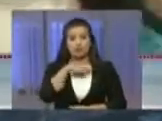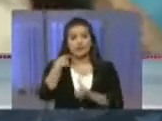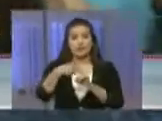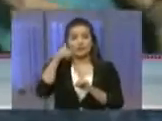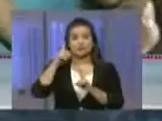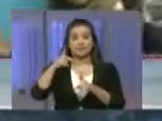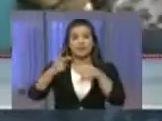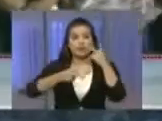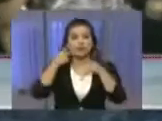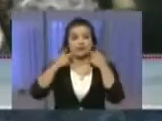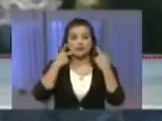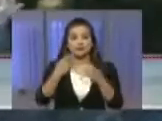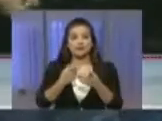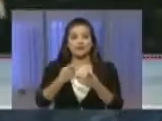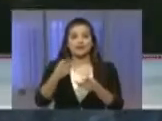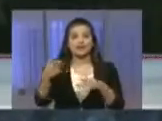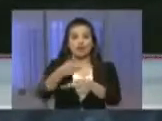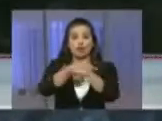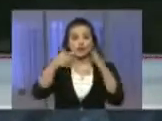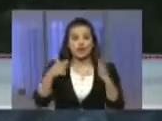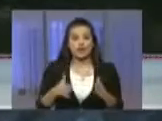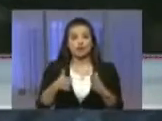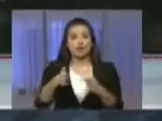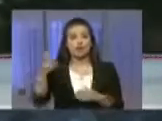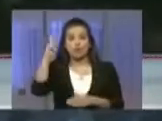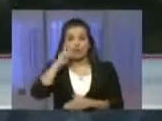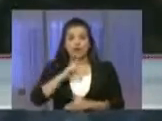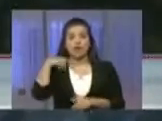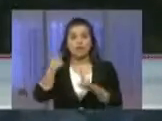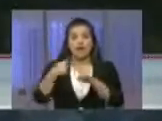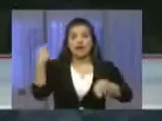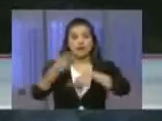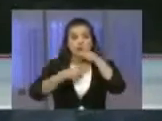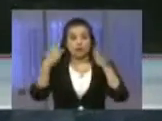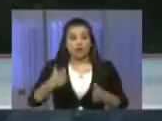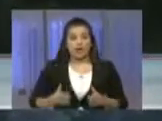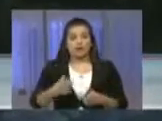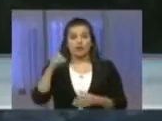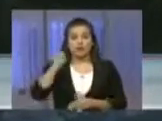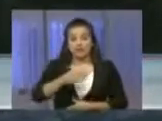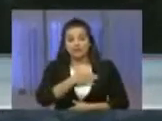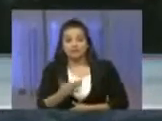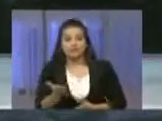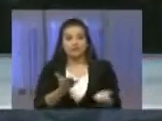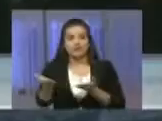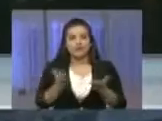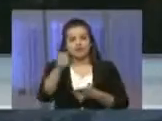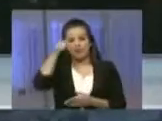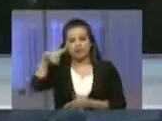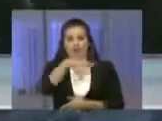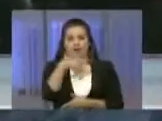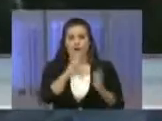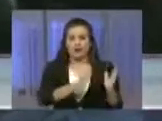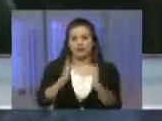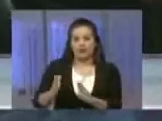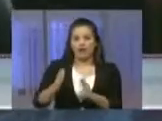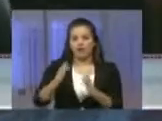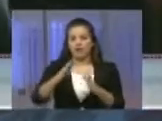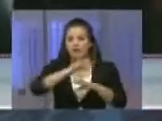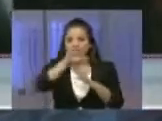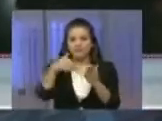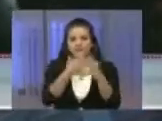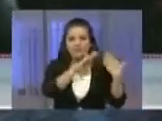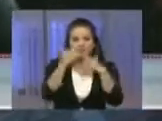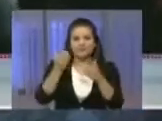políticas del gobierno bolivariano y revolucionario se ponen al Servicio del pueblo organizado alrededor de las bases de